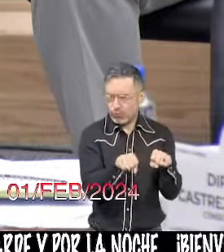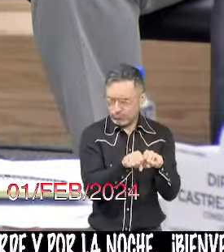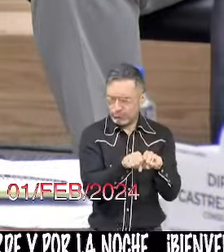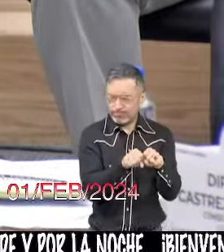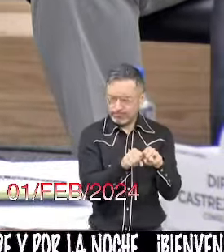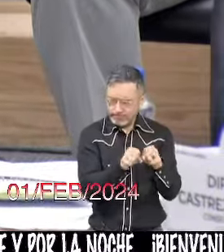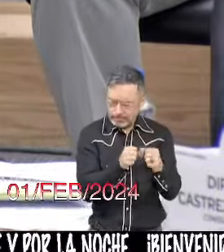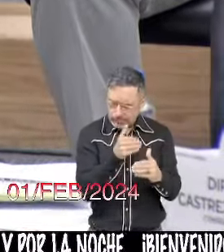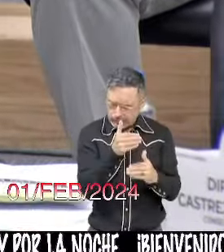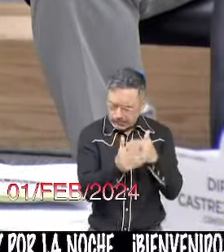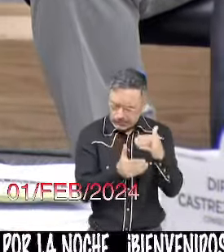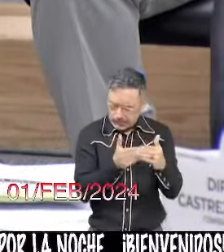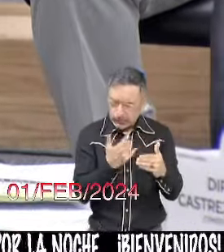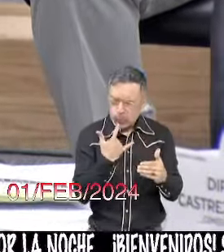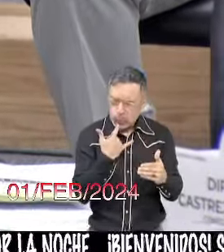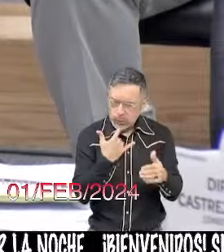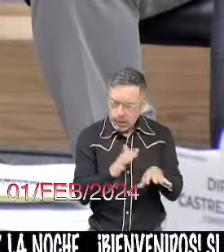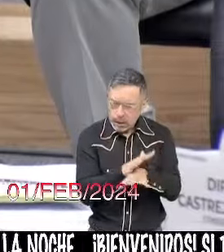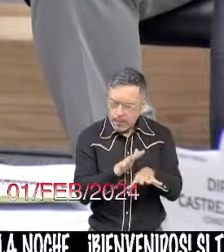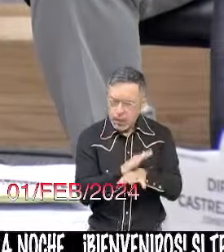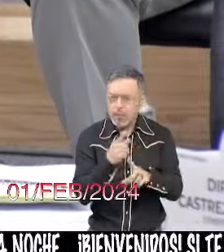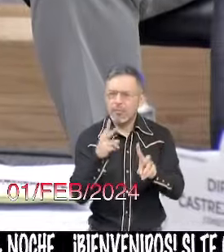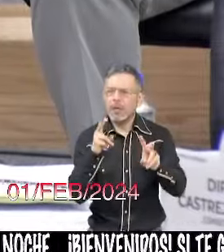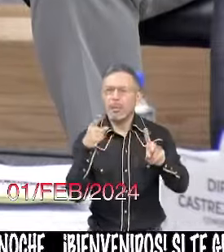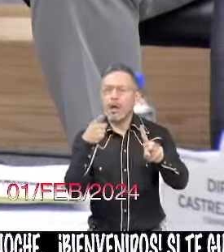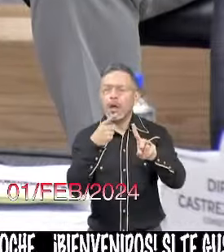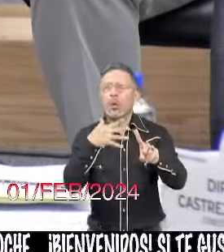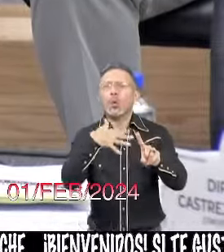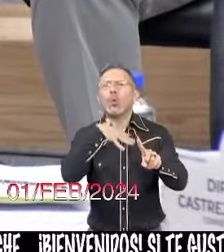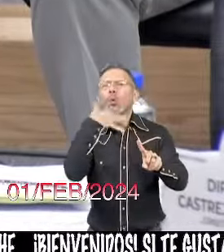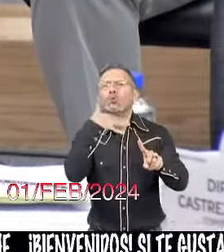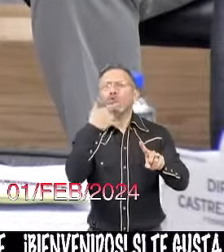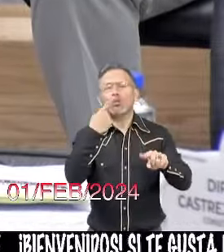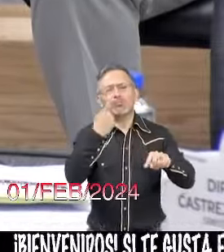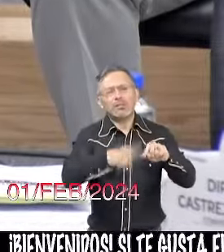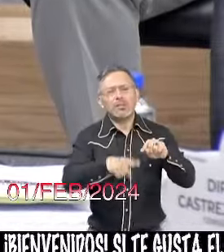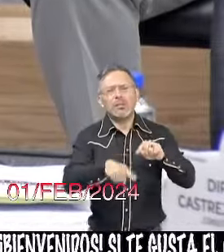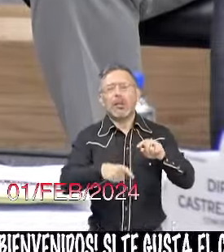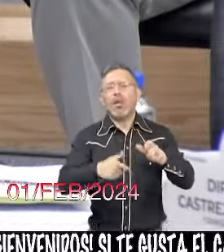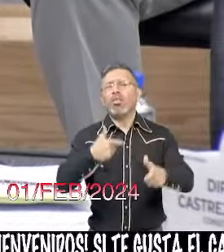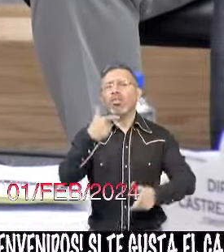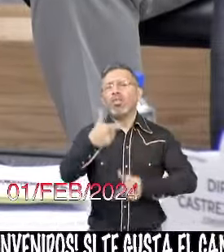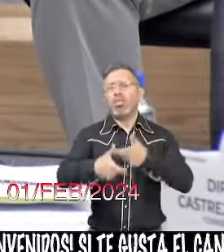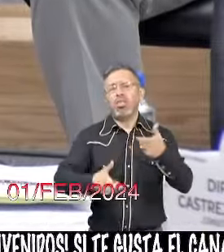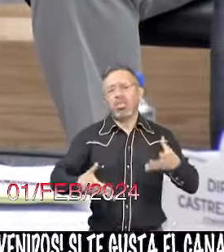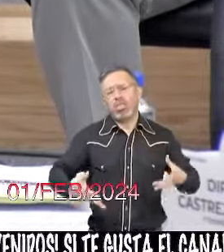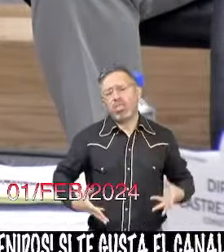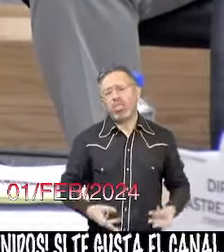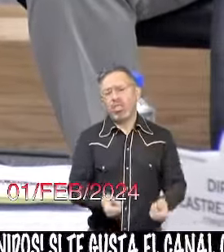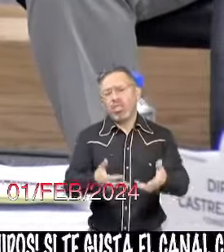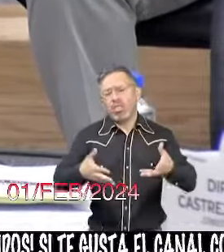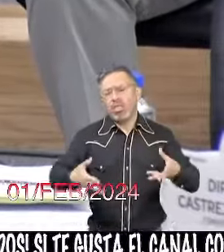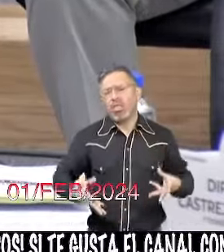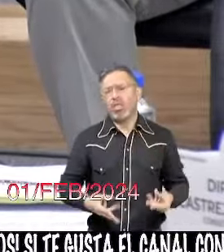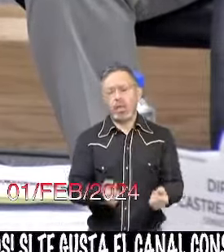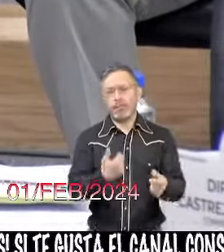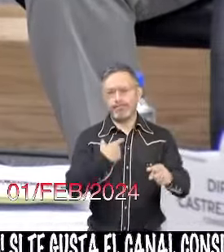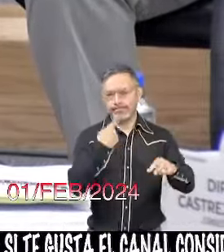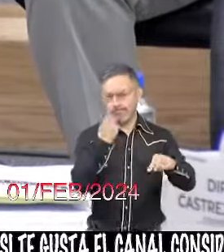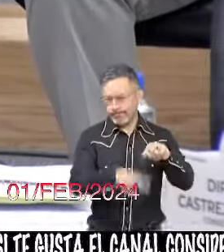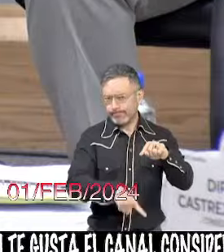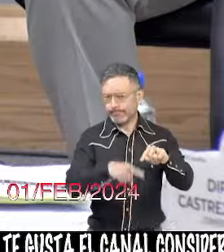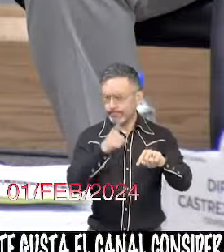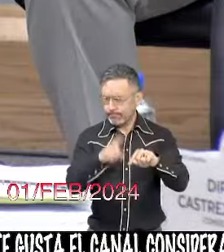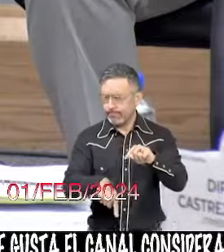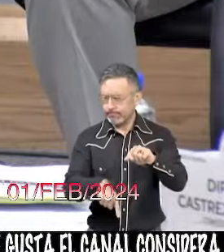contra la corrupción y el derroche. De nada sirve, como dice nuestro presidente,